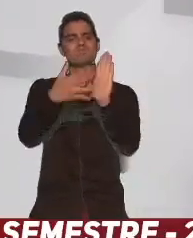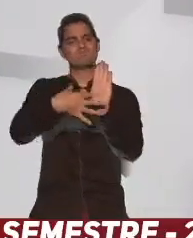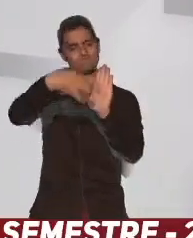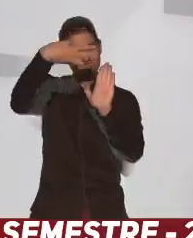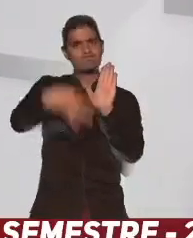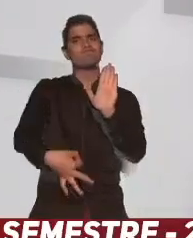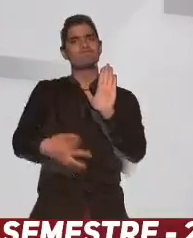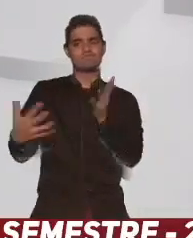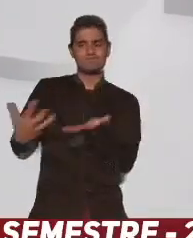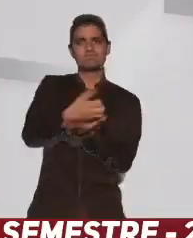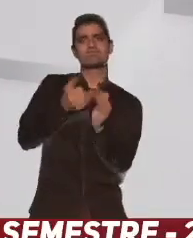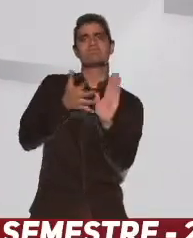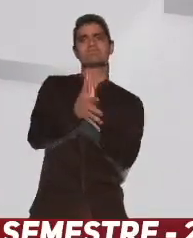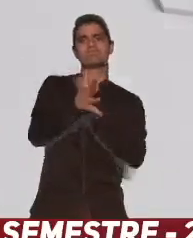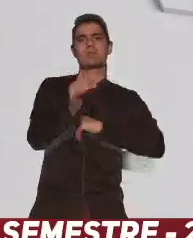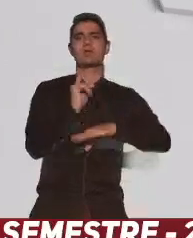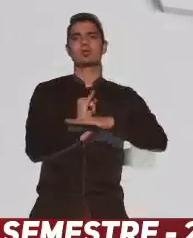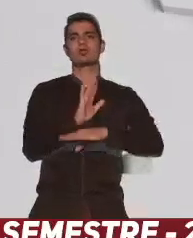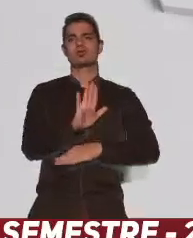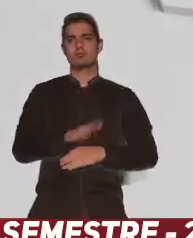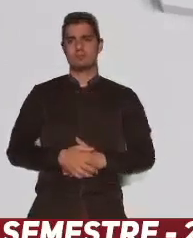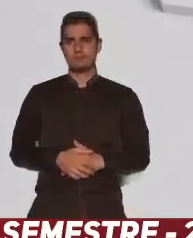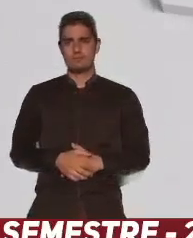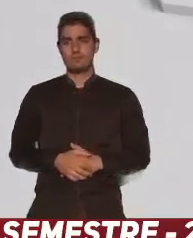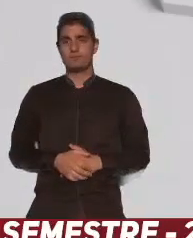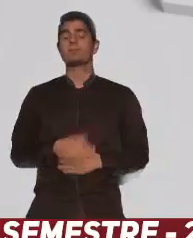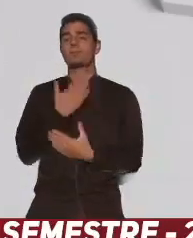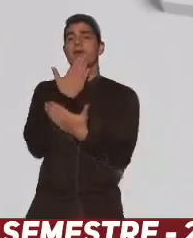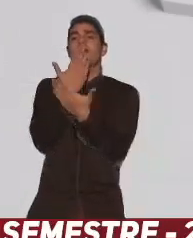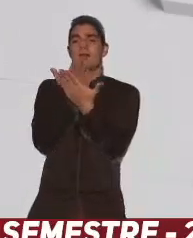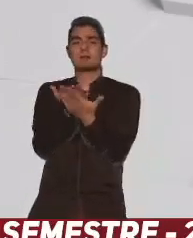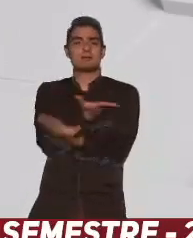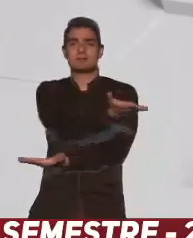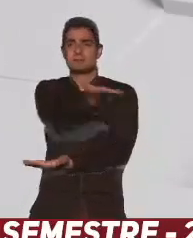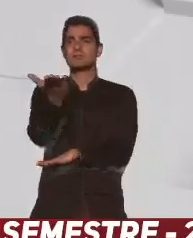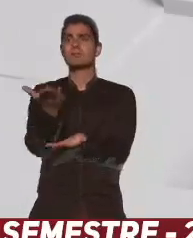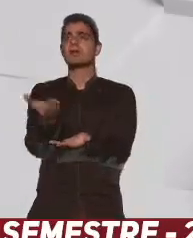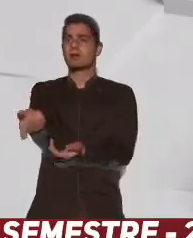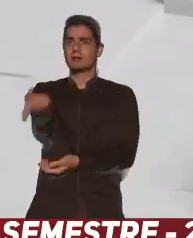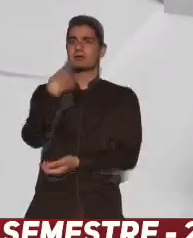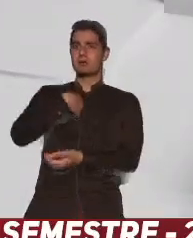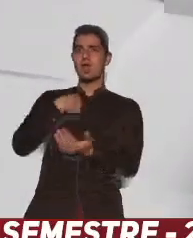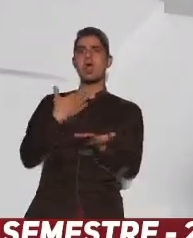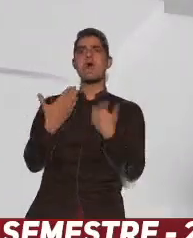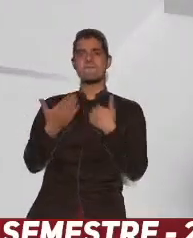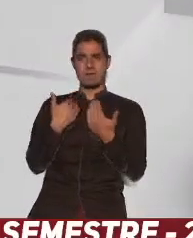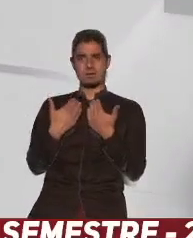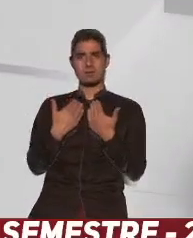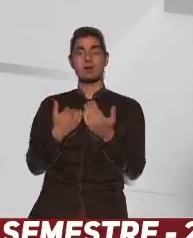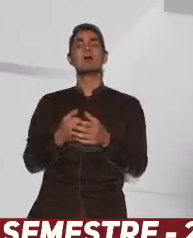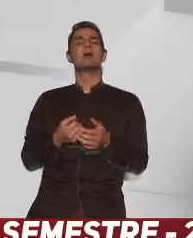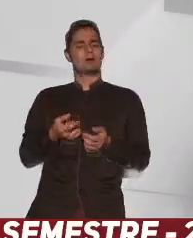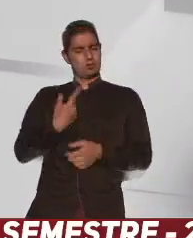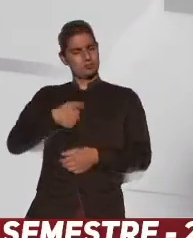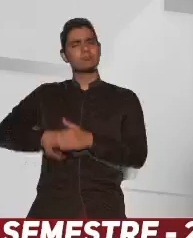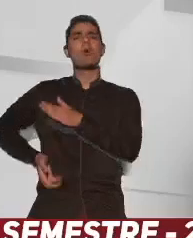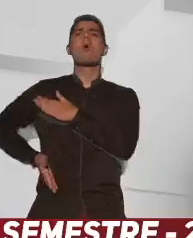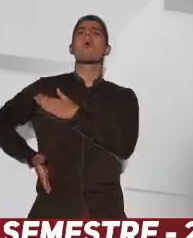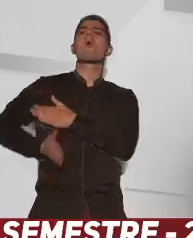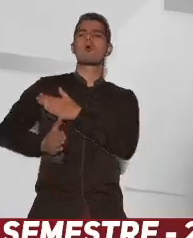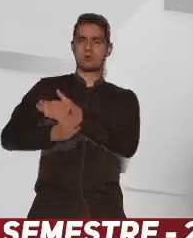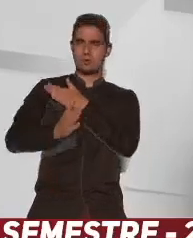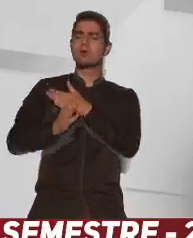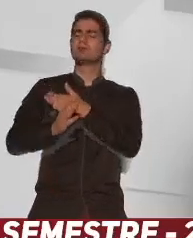la institución. Agradecemos la confianza depositada en nosotros y continuaremos trabajando con compromiso